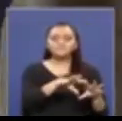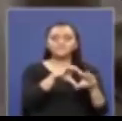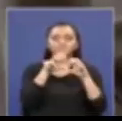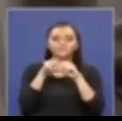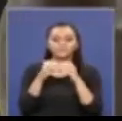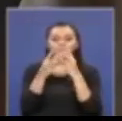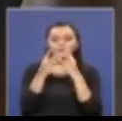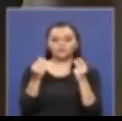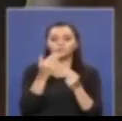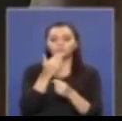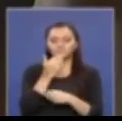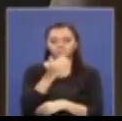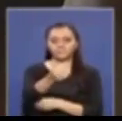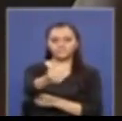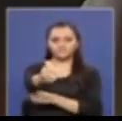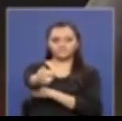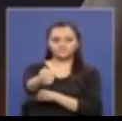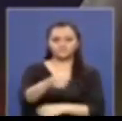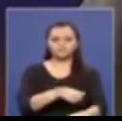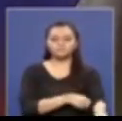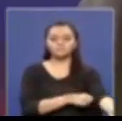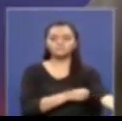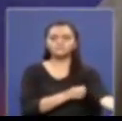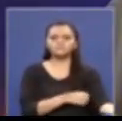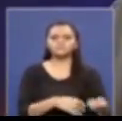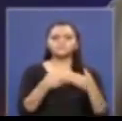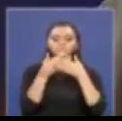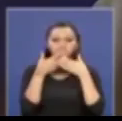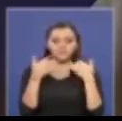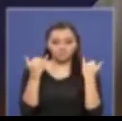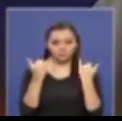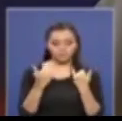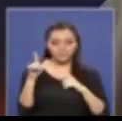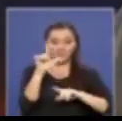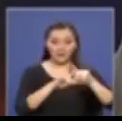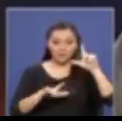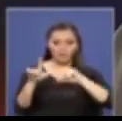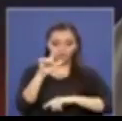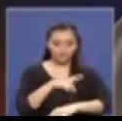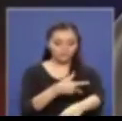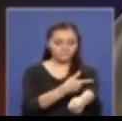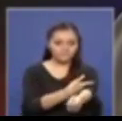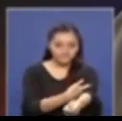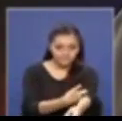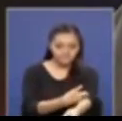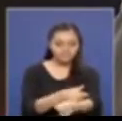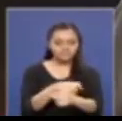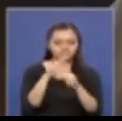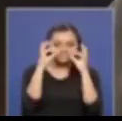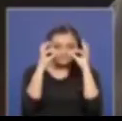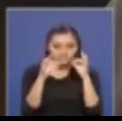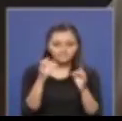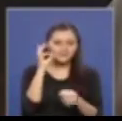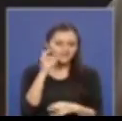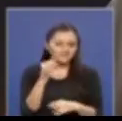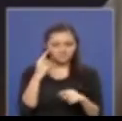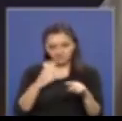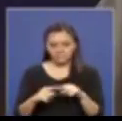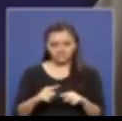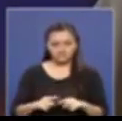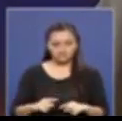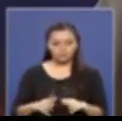se resolvieron estos casos? Hemos mejorado muchísimo, tenemos laboratorios de criminalística, tenemos grandes equipos, expertos, nos faltan algunos